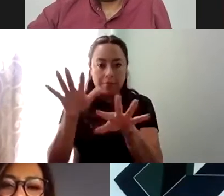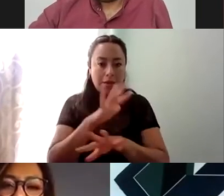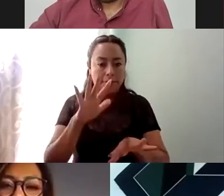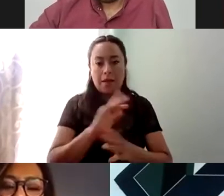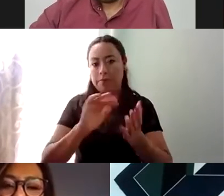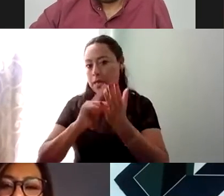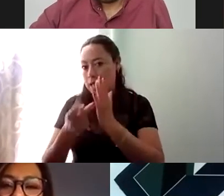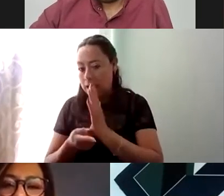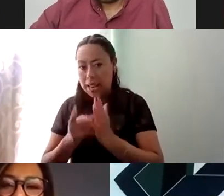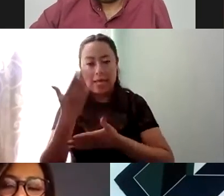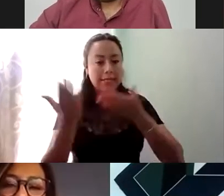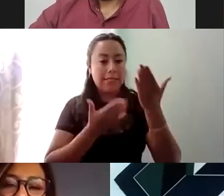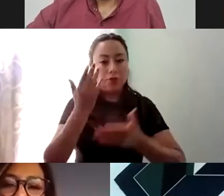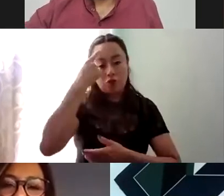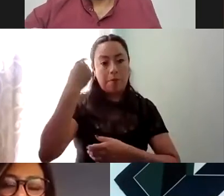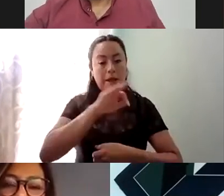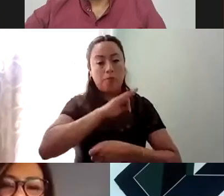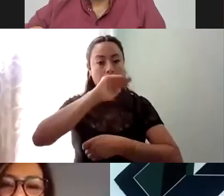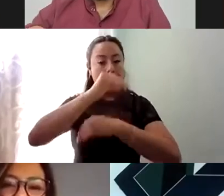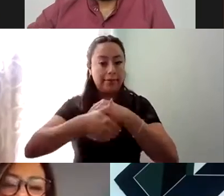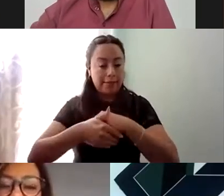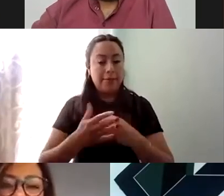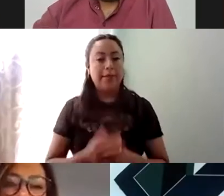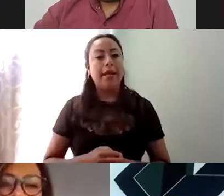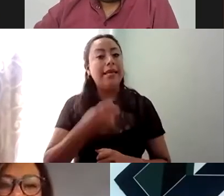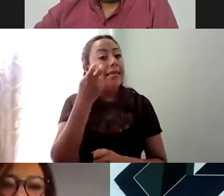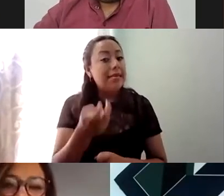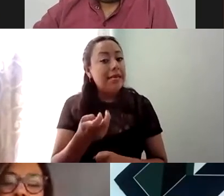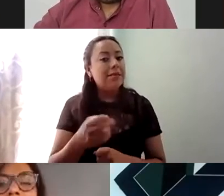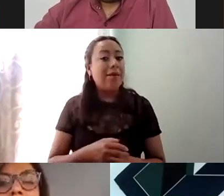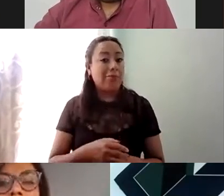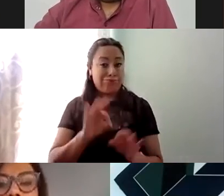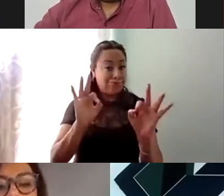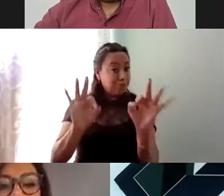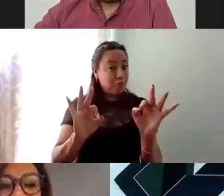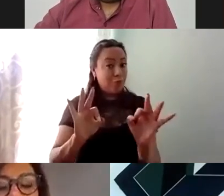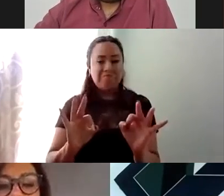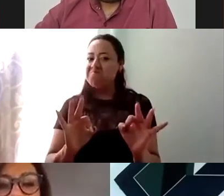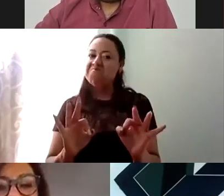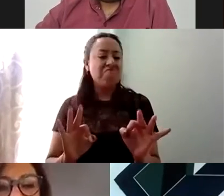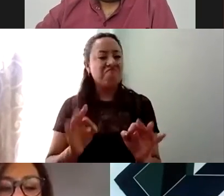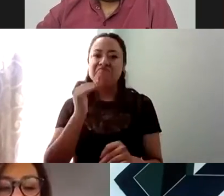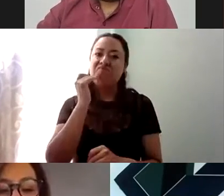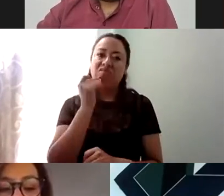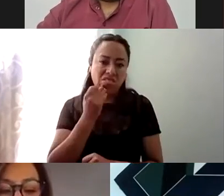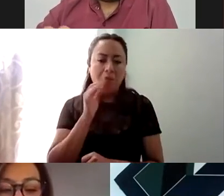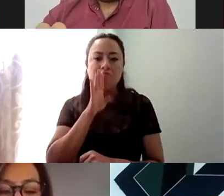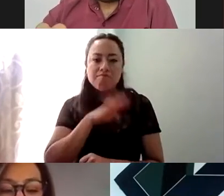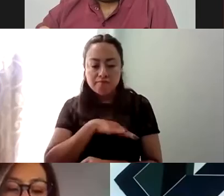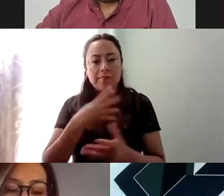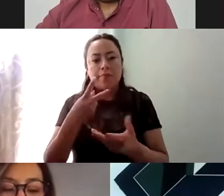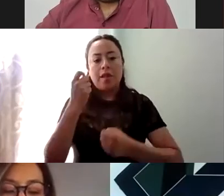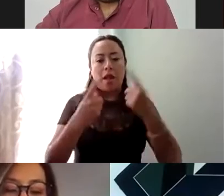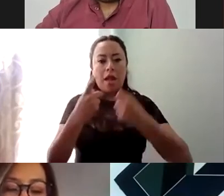para poder concluir, y la verdad es que fue de manera muy deficiente. Fue a través de programas de televisión que obviamente no tenían la